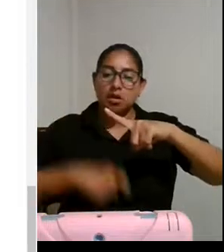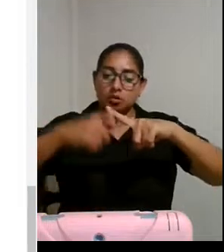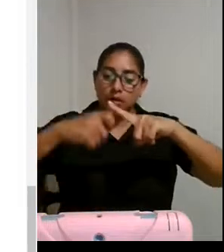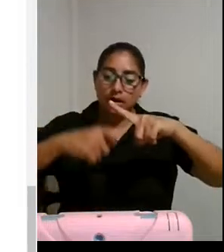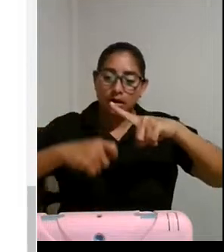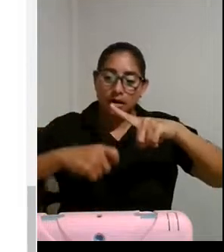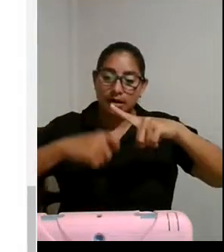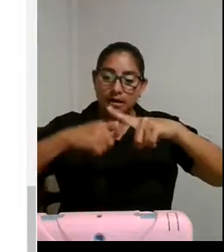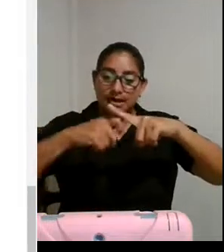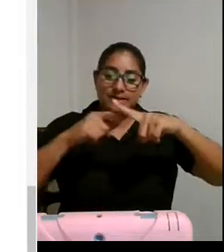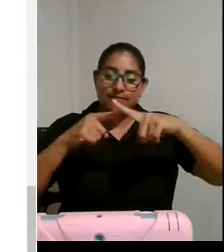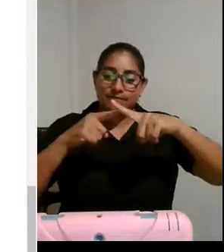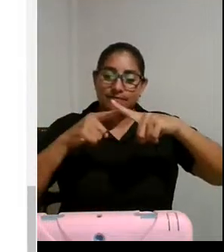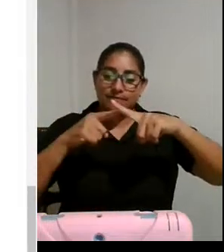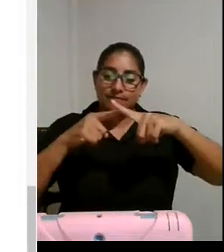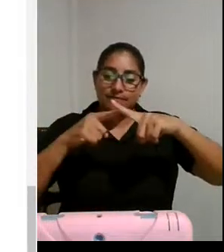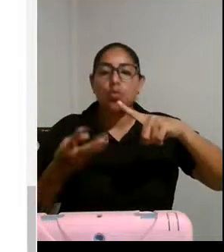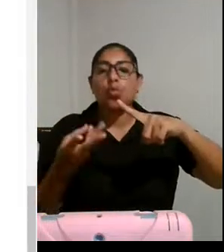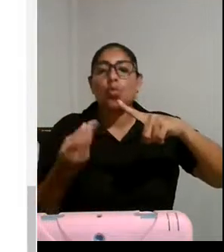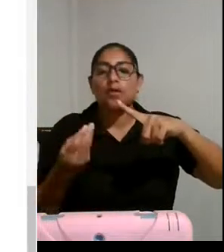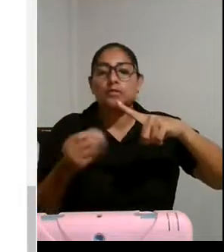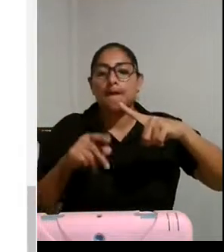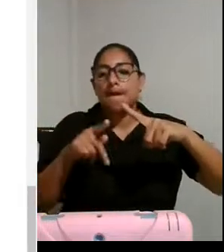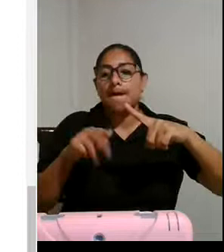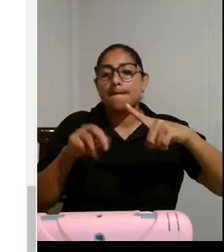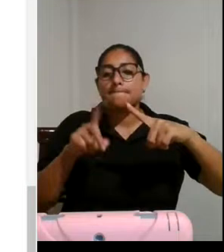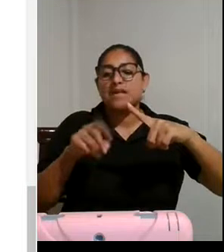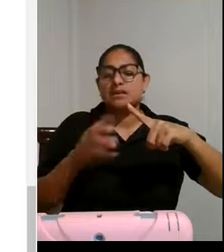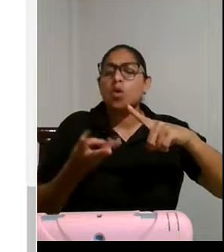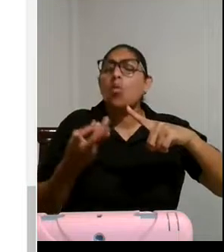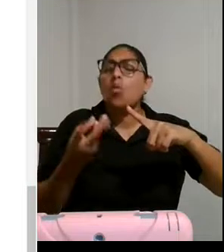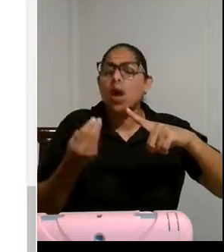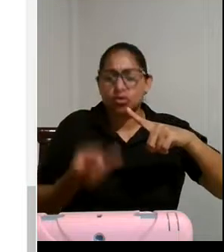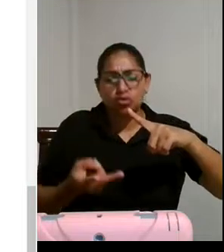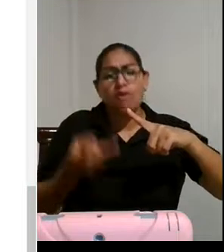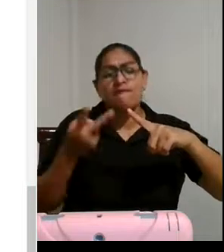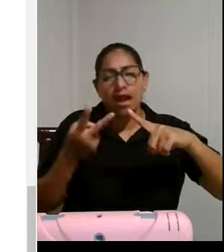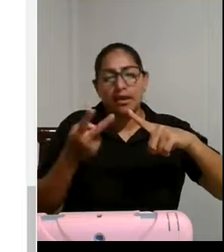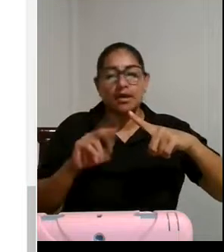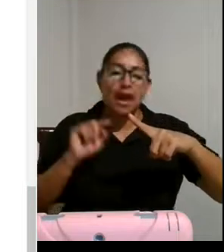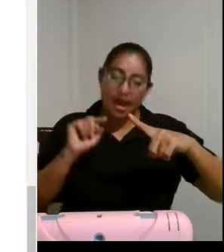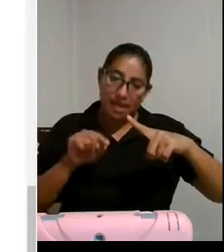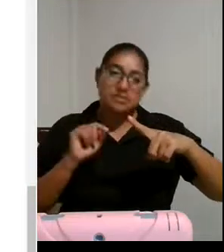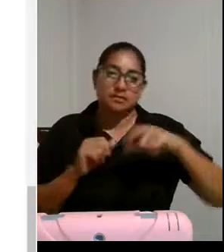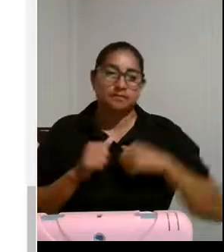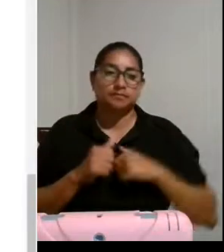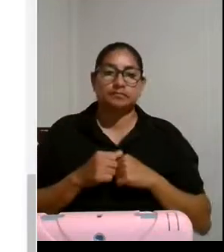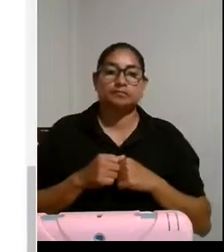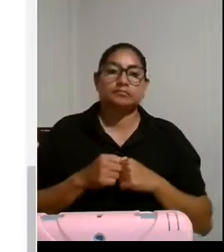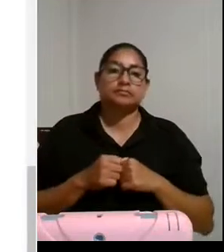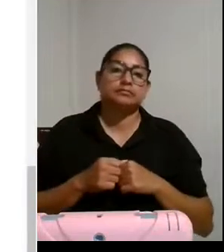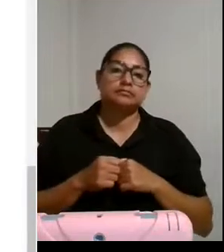esa recta calcularle la pendiente. El valor de esa pendiente va a ser la derivada en ese puntito de ahí.